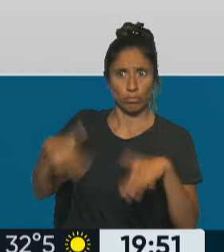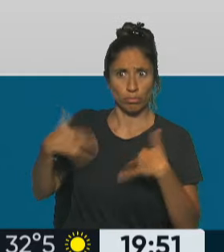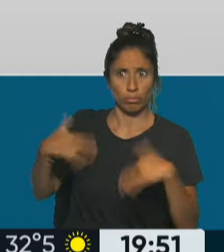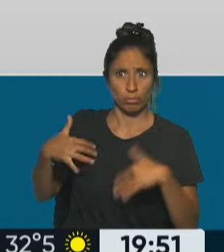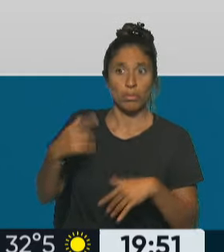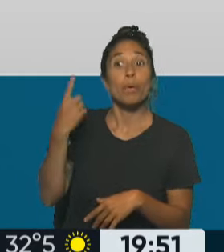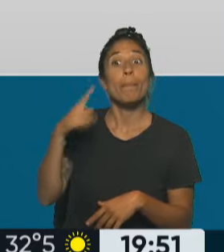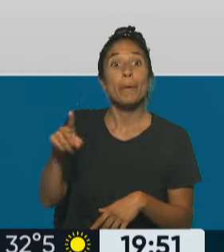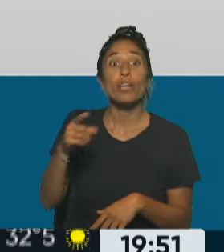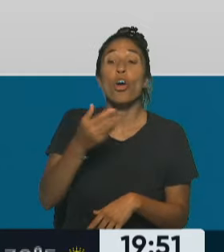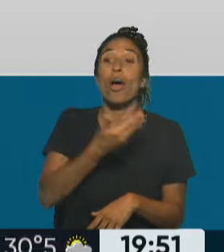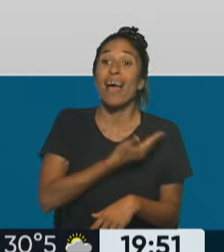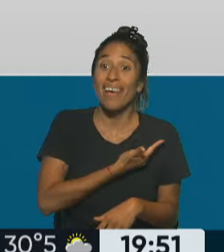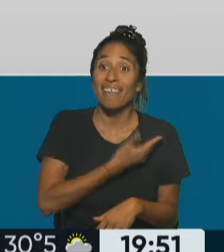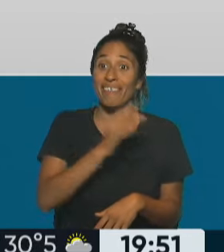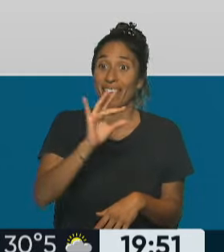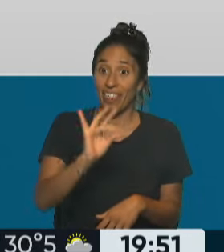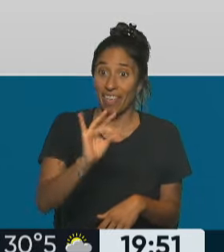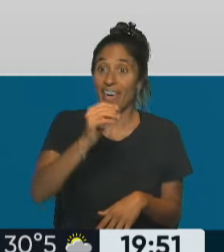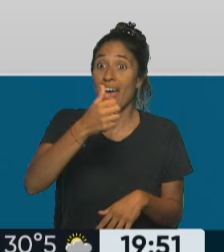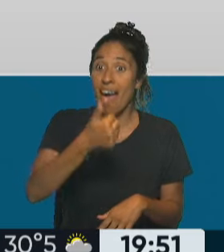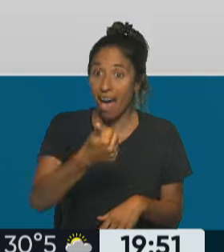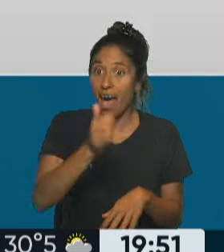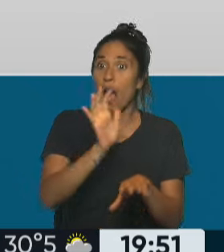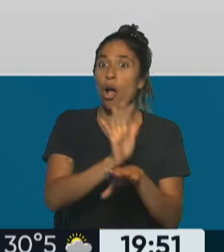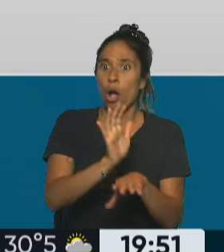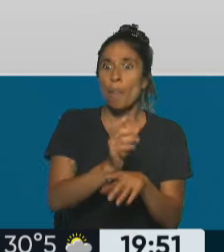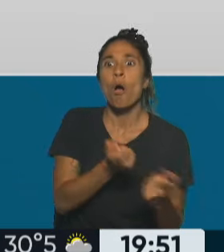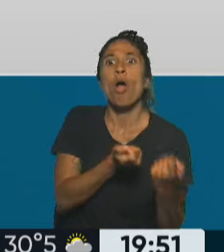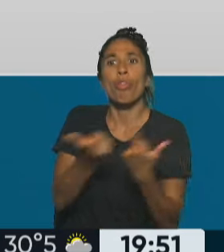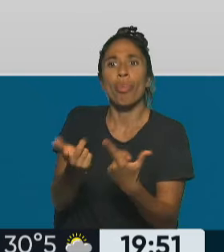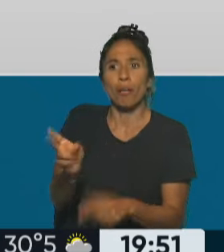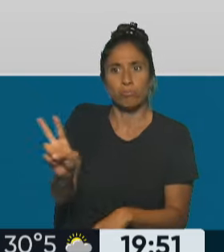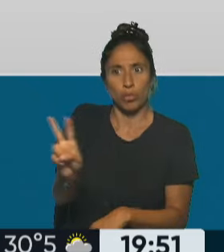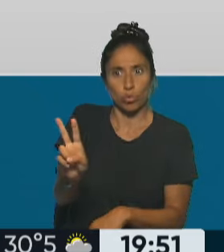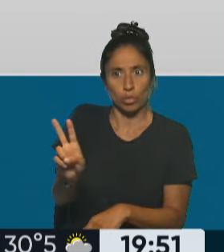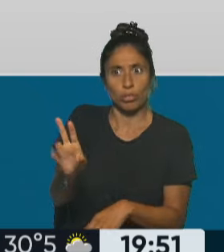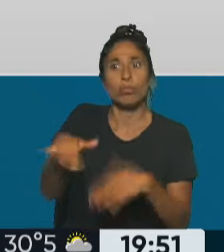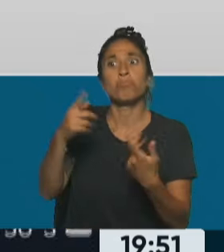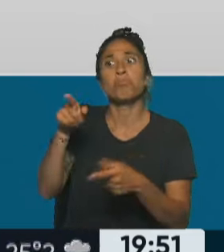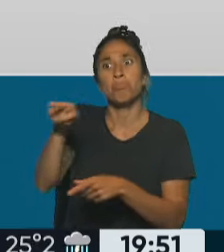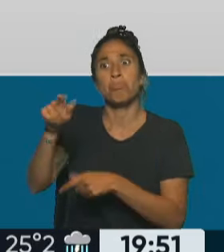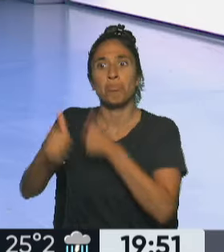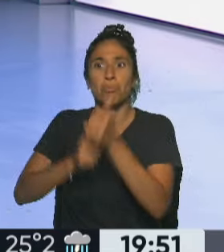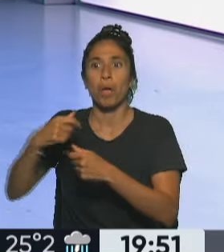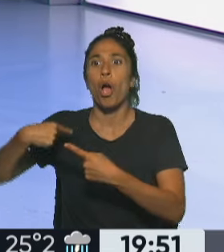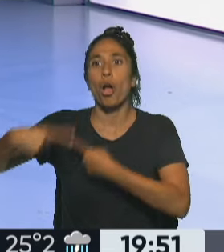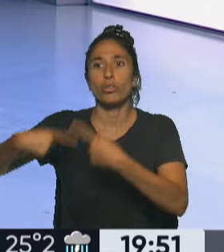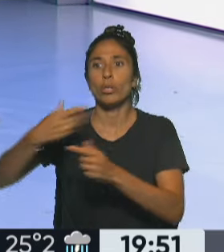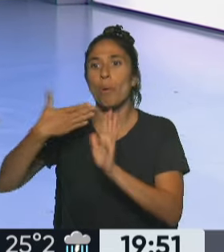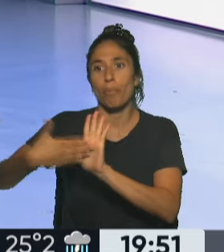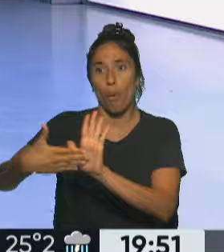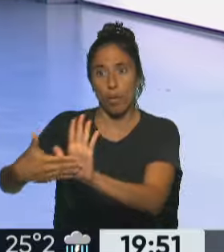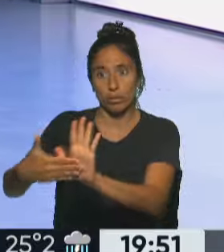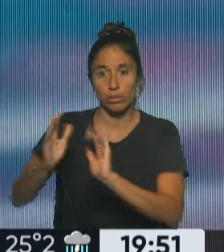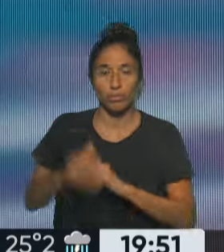de la fda que es como el atmat de acá entonces evidentemente pasaron los escollos que habían tenido en el pasado